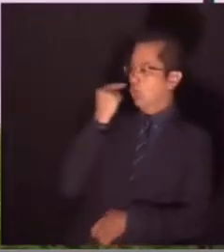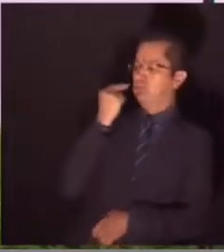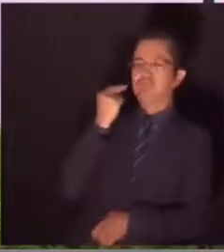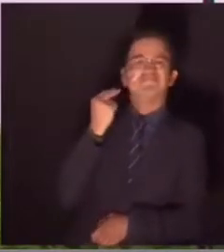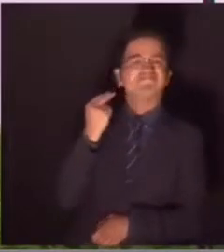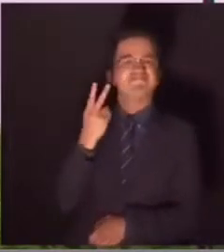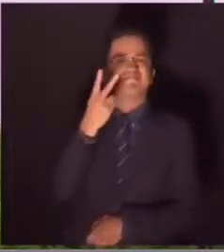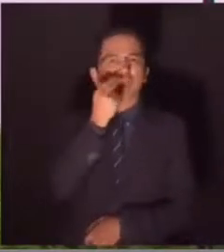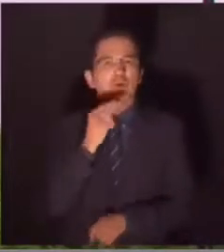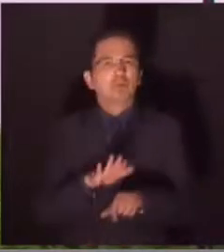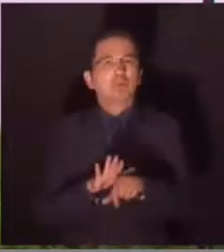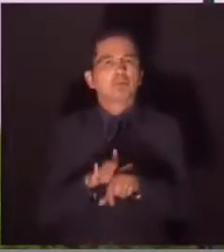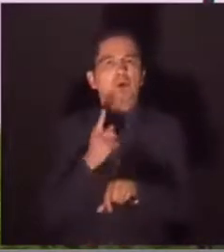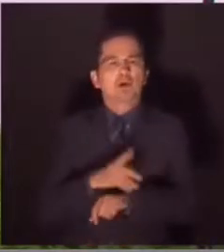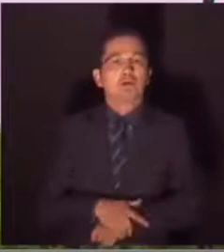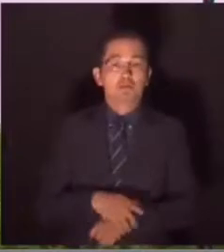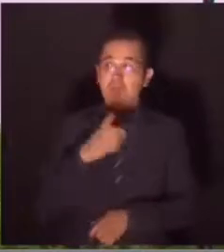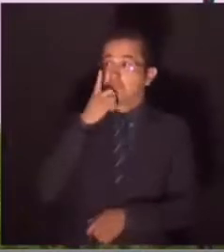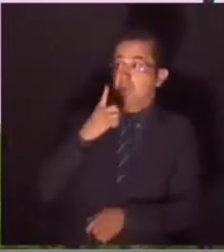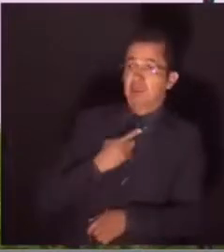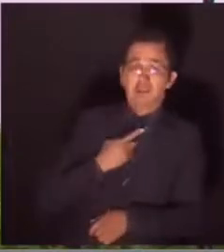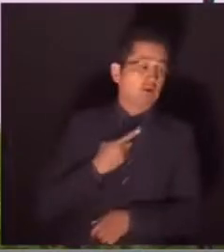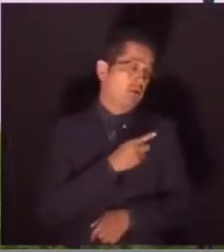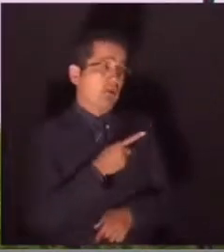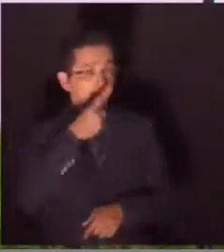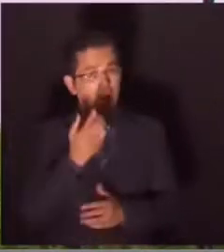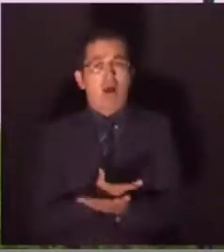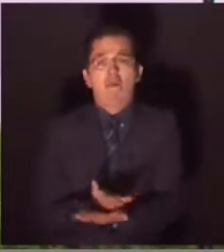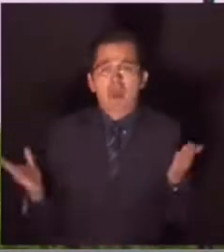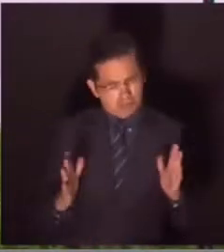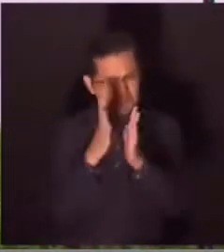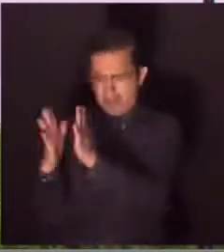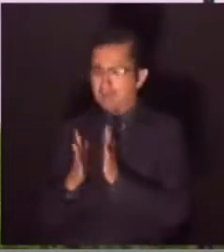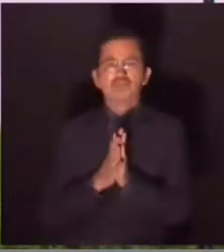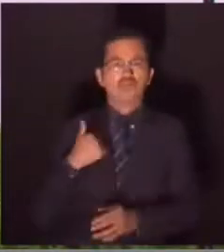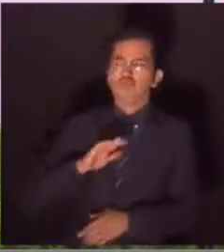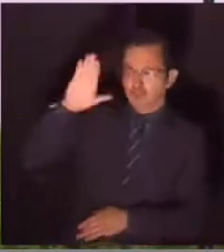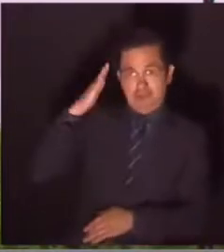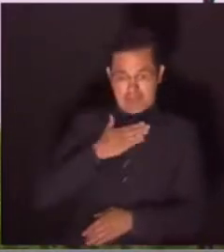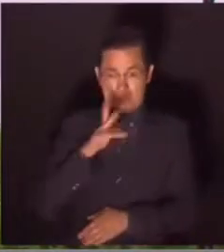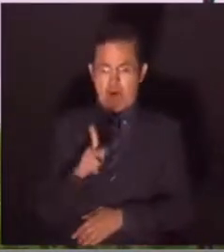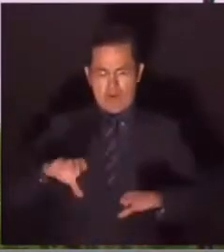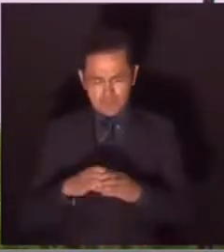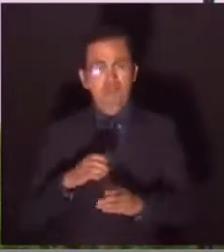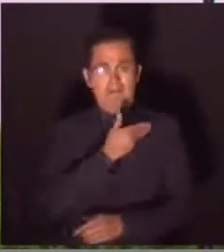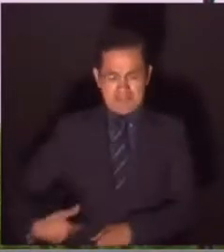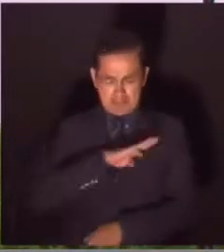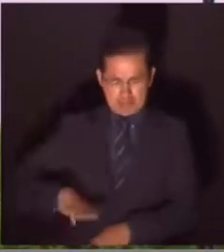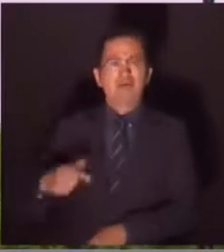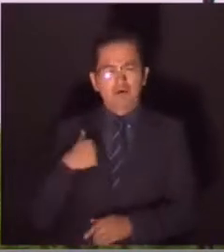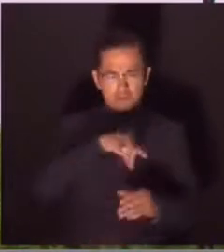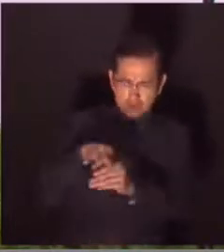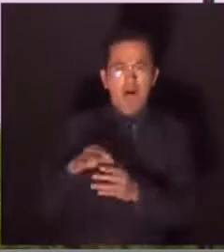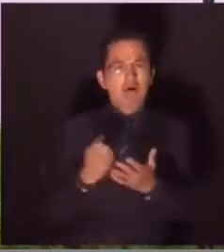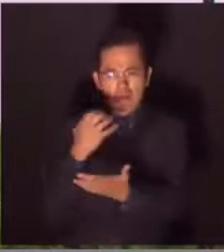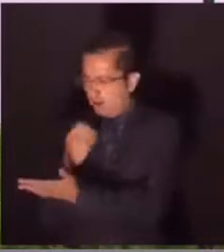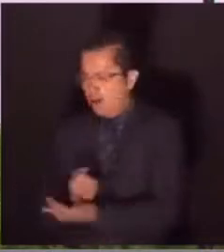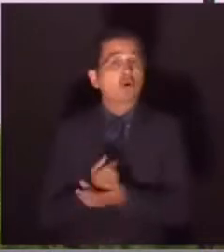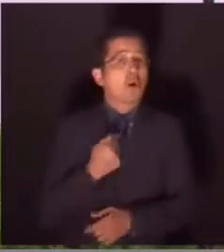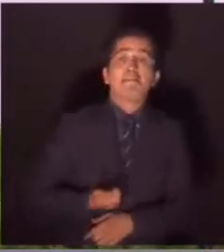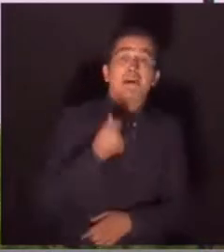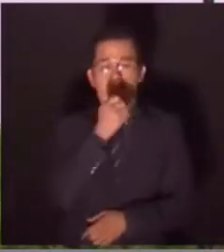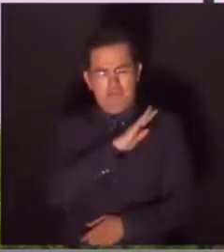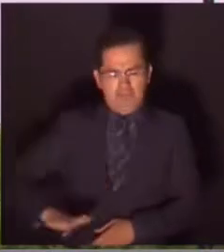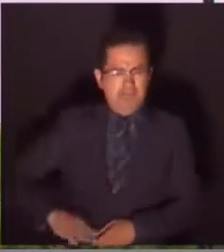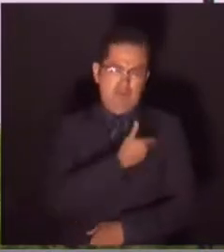que la única manera de participar era en un proceso abierto. Competí en un proceso abierto a la presidencia municipal de Imperio. Gané la interna y gané la constitucional y me convertí en la primera